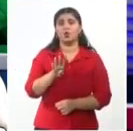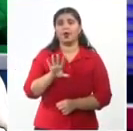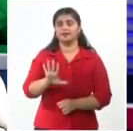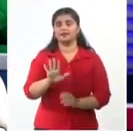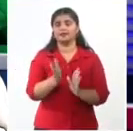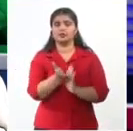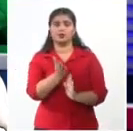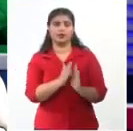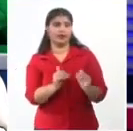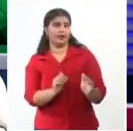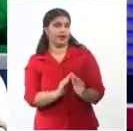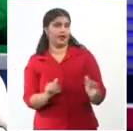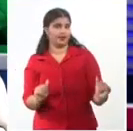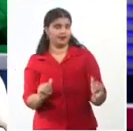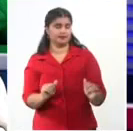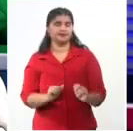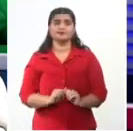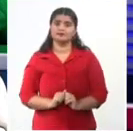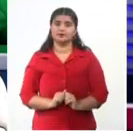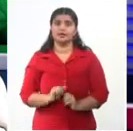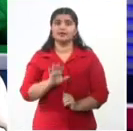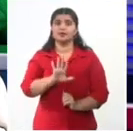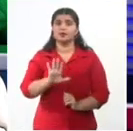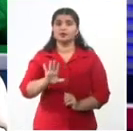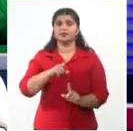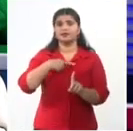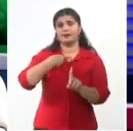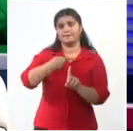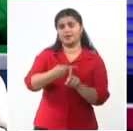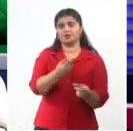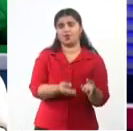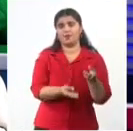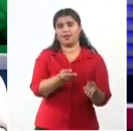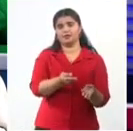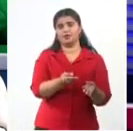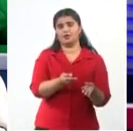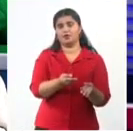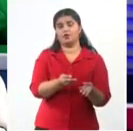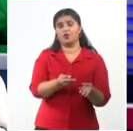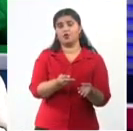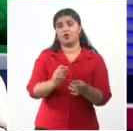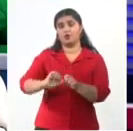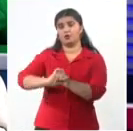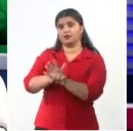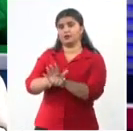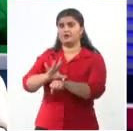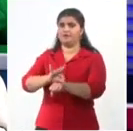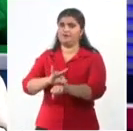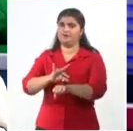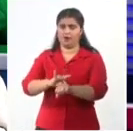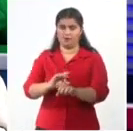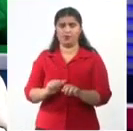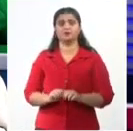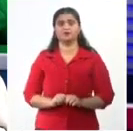altas, 57 más que los que se diagnosticaron, y ya se acumulaban